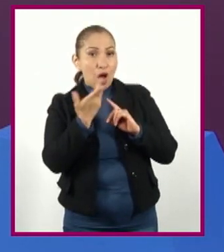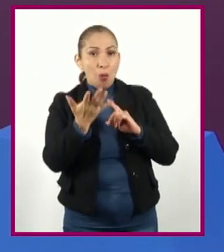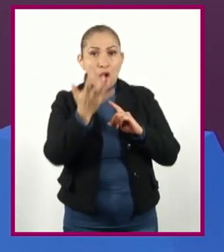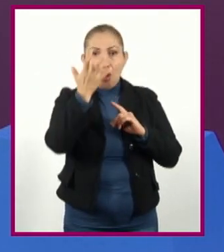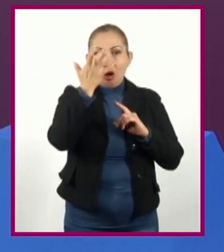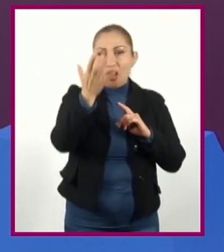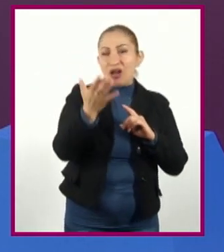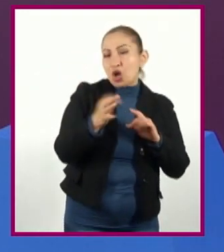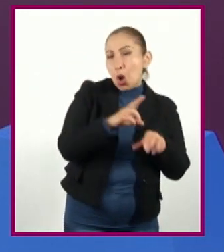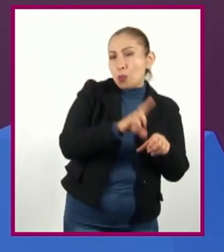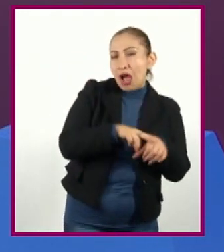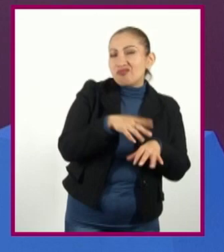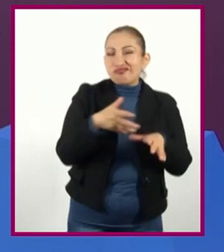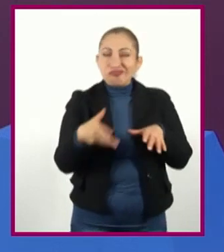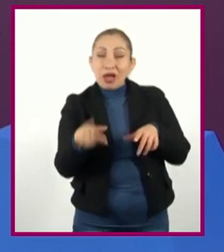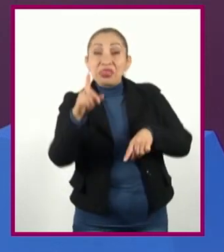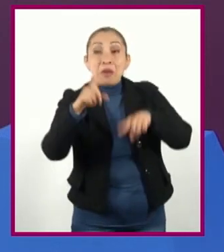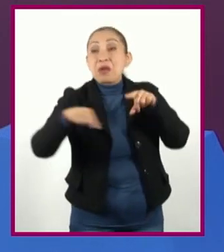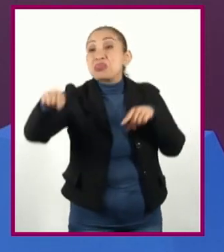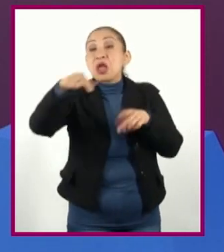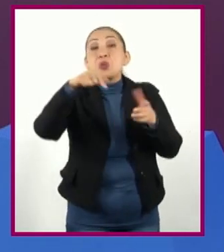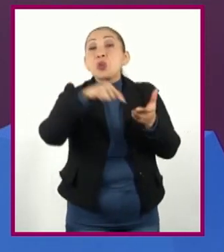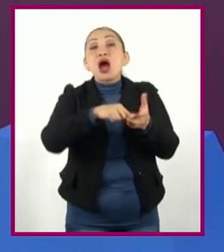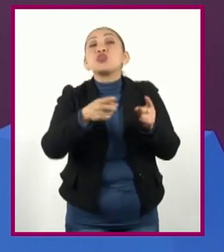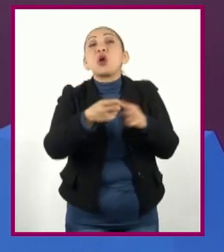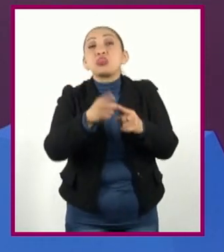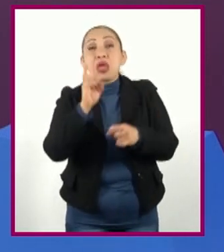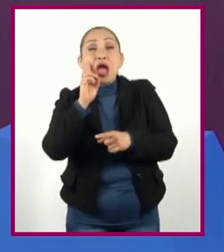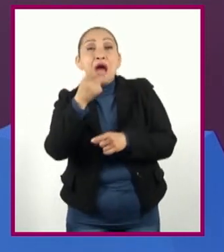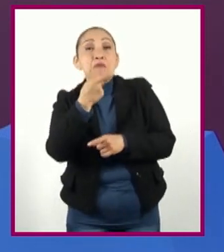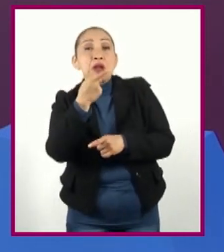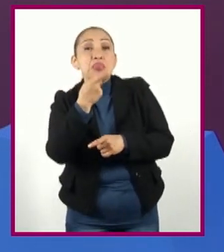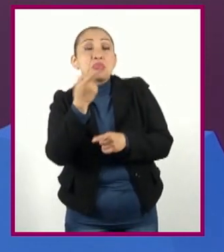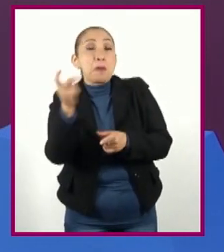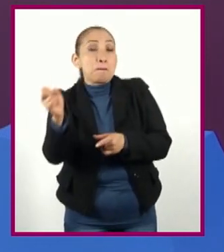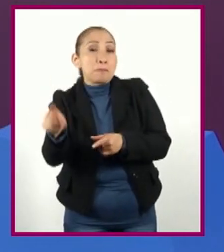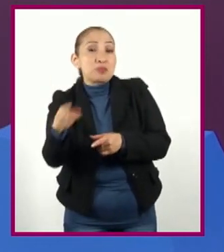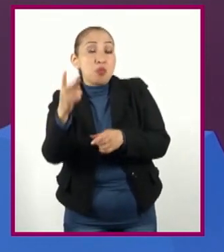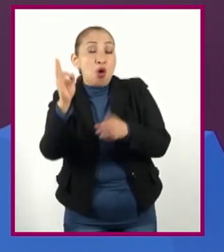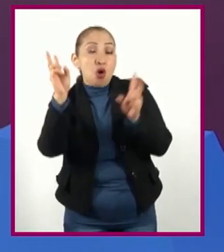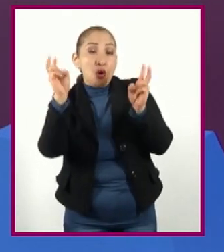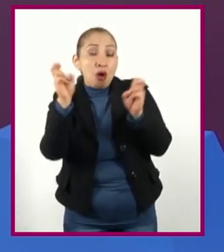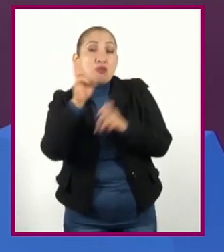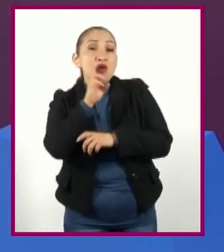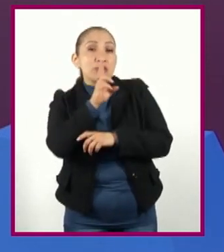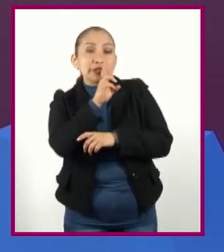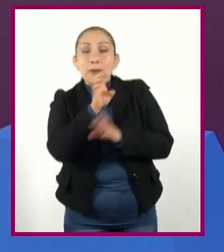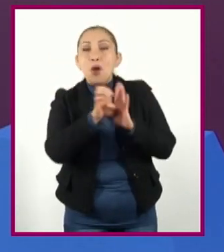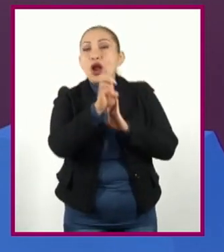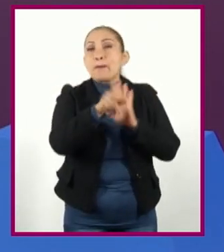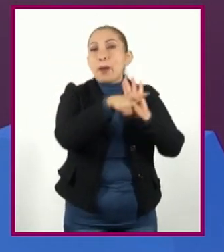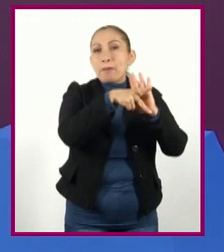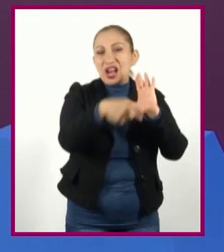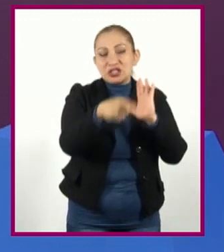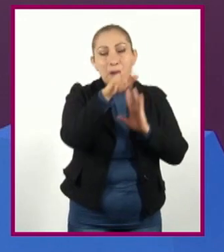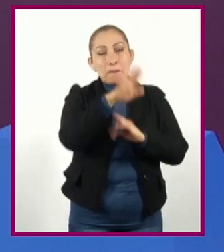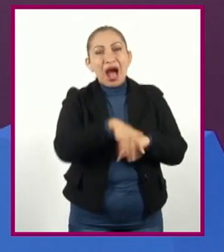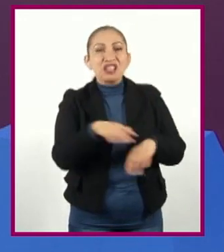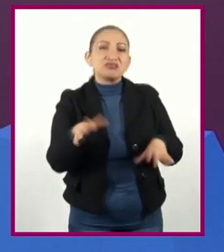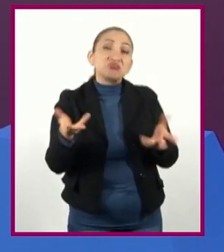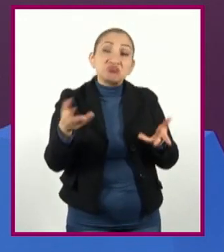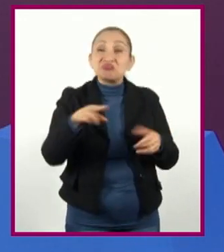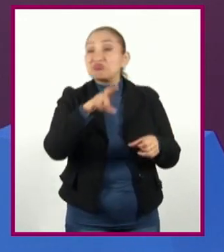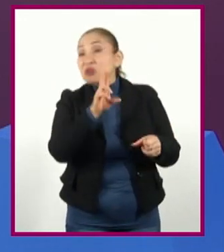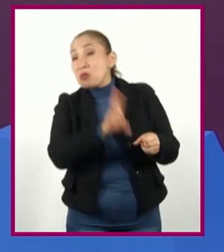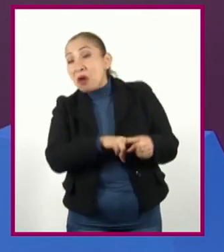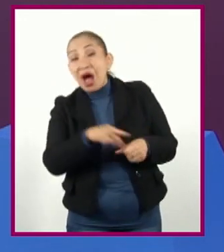formalidad varía según el medio que lo publique. Por ejemplo, Si un periódico tiene un perfil más relajado, con